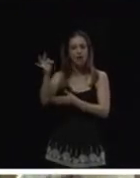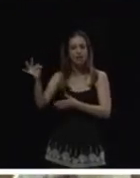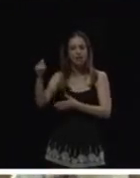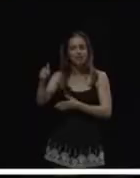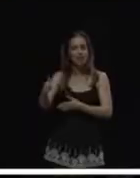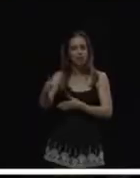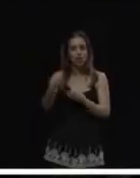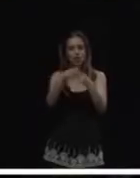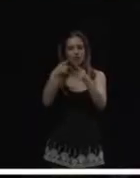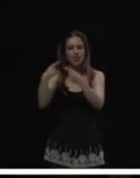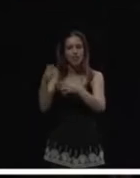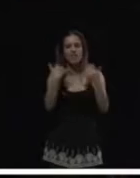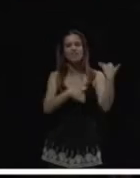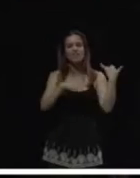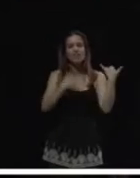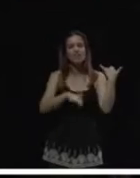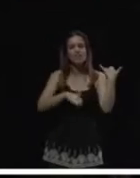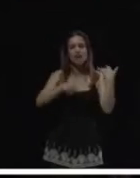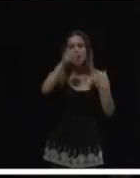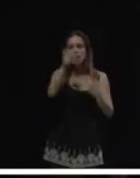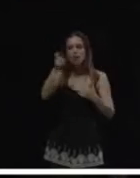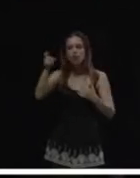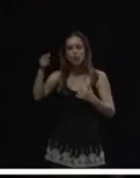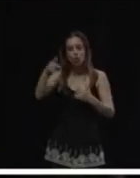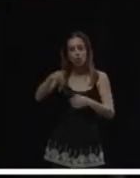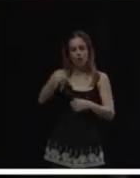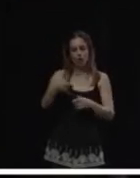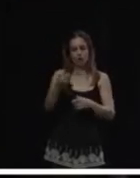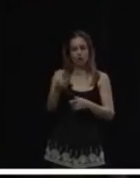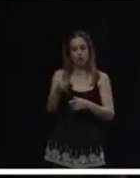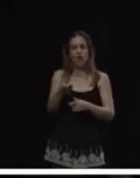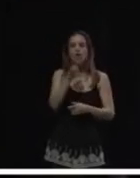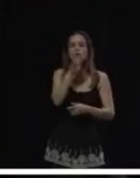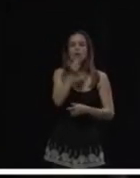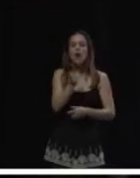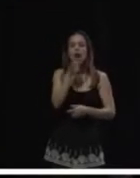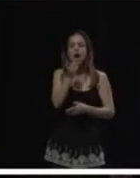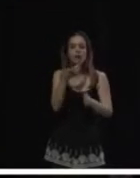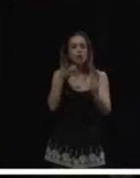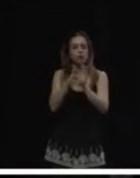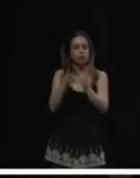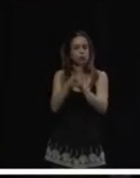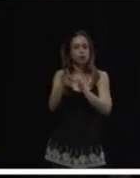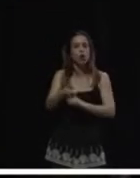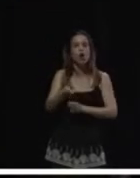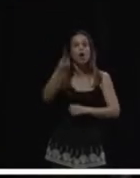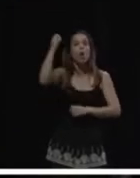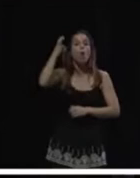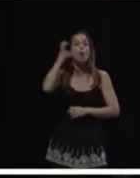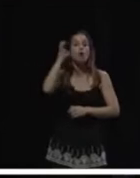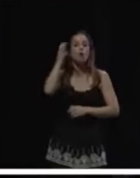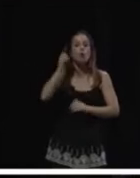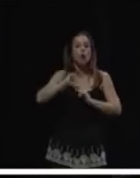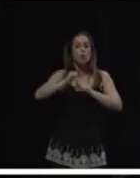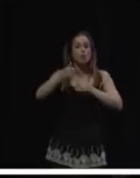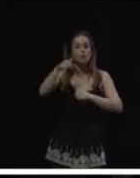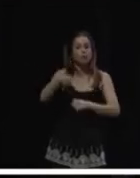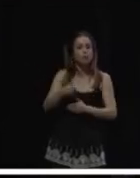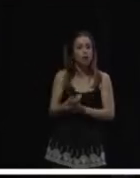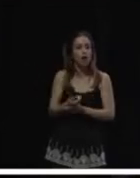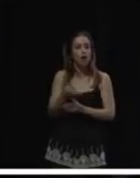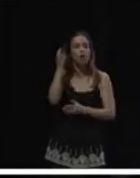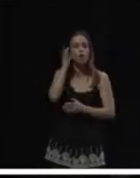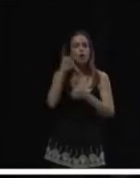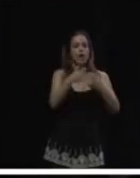por Sevilla para que os dirijan también unas palabras. Vamos a empezar con una mujer que también conoceréis todos por